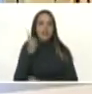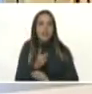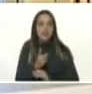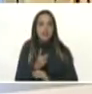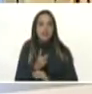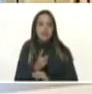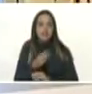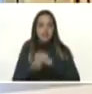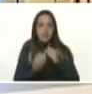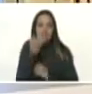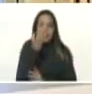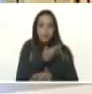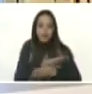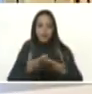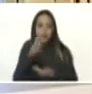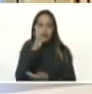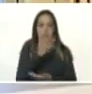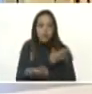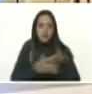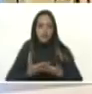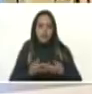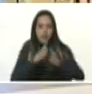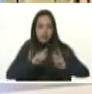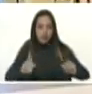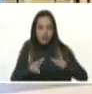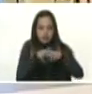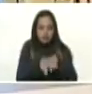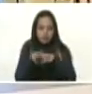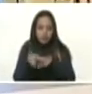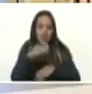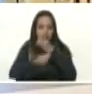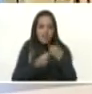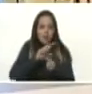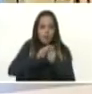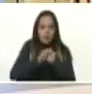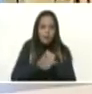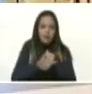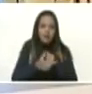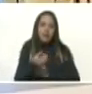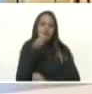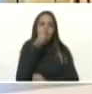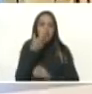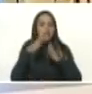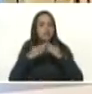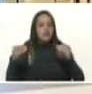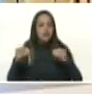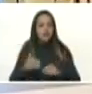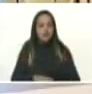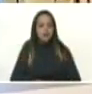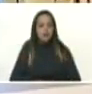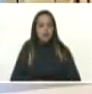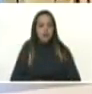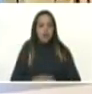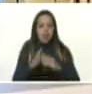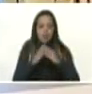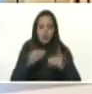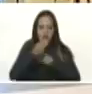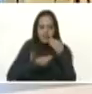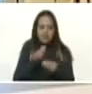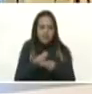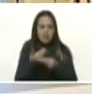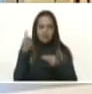3 millones, 4 millones de hectáreas produciendo la papa, la comida de todos, todo, produciéndolo todo.